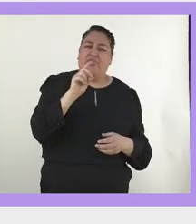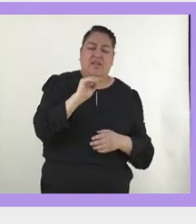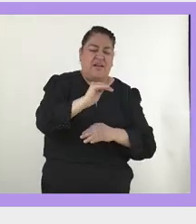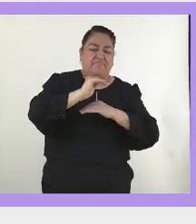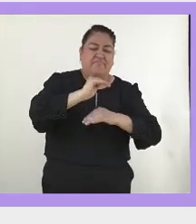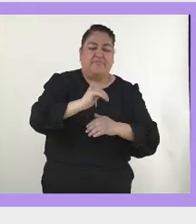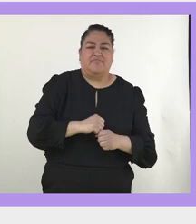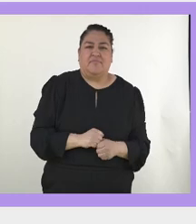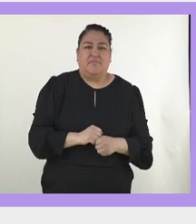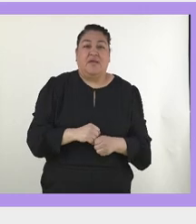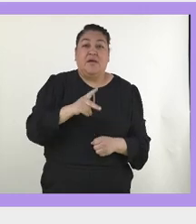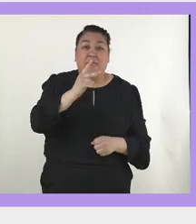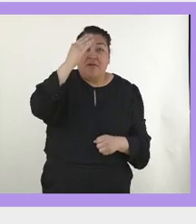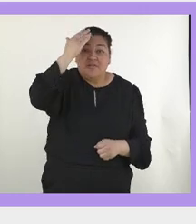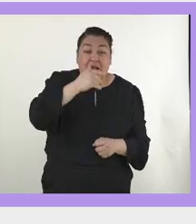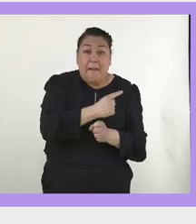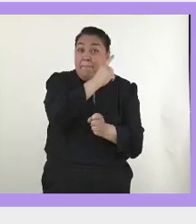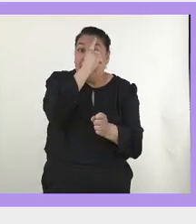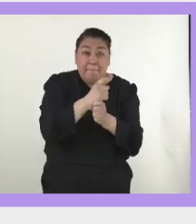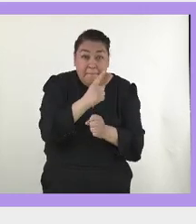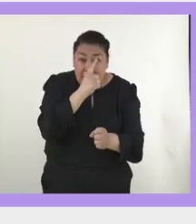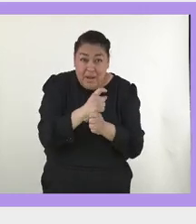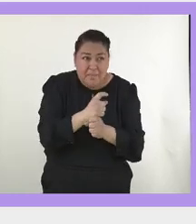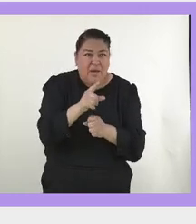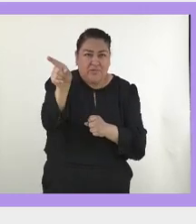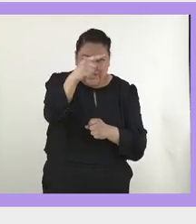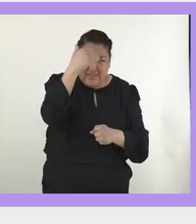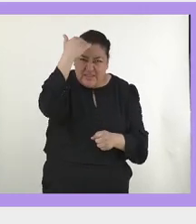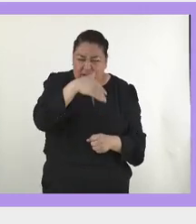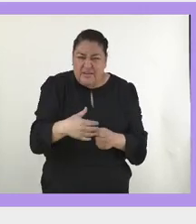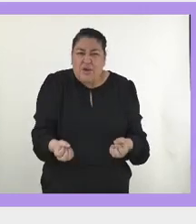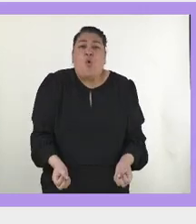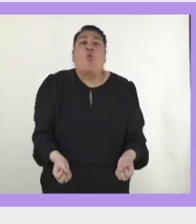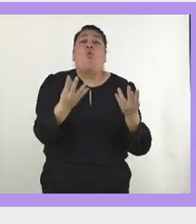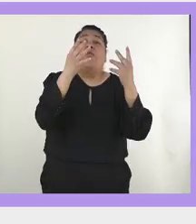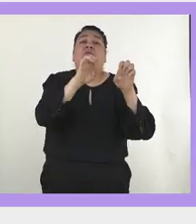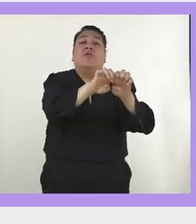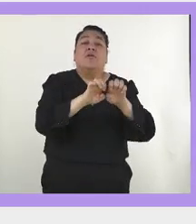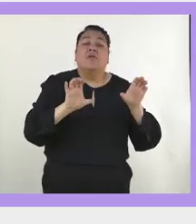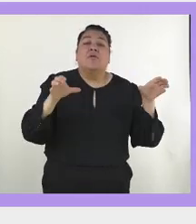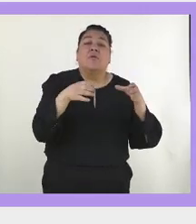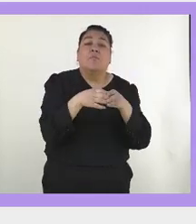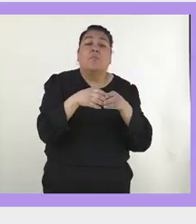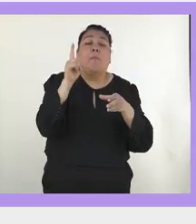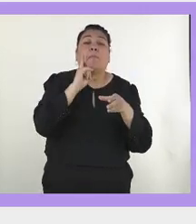cuántos equipos cerramos la primera edición alguien que se atreva a aventarme un número